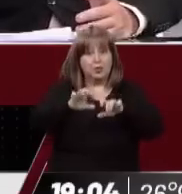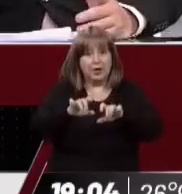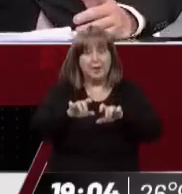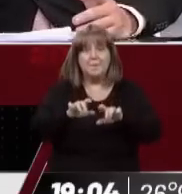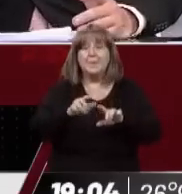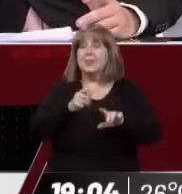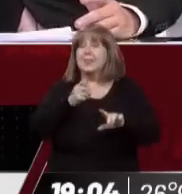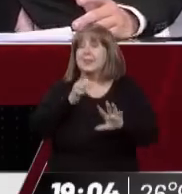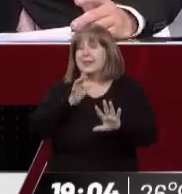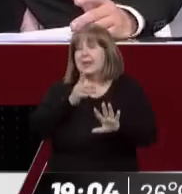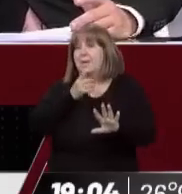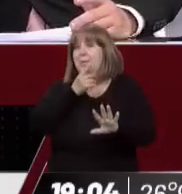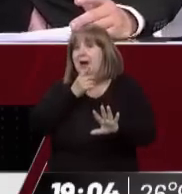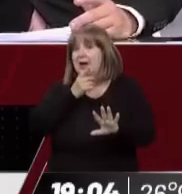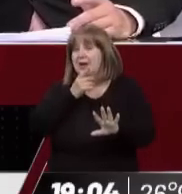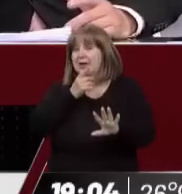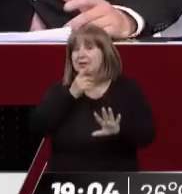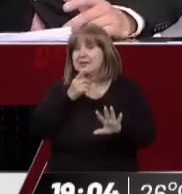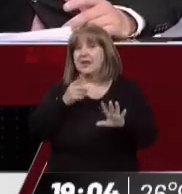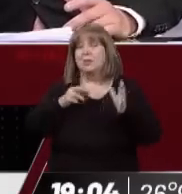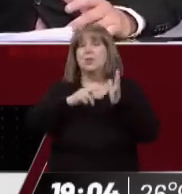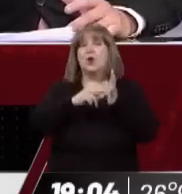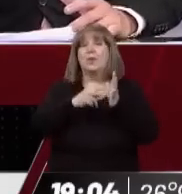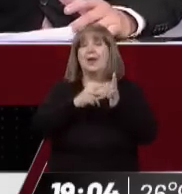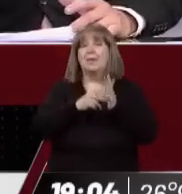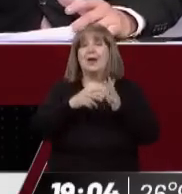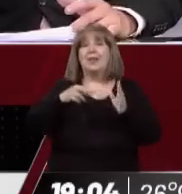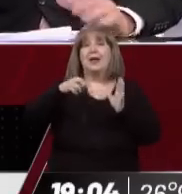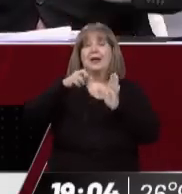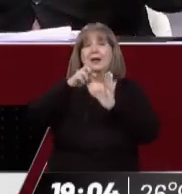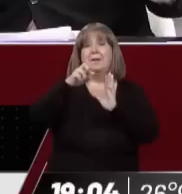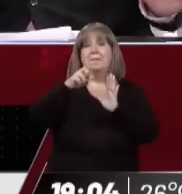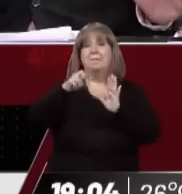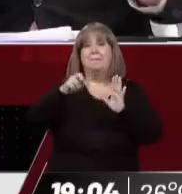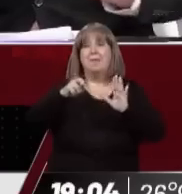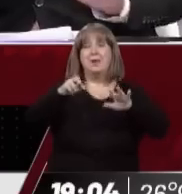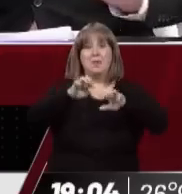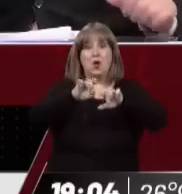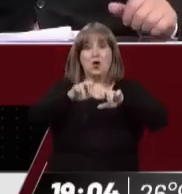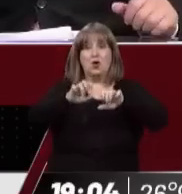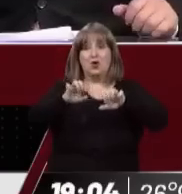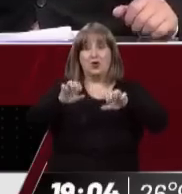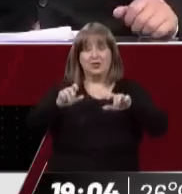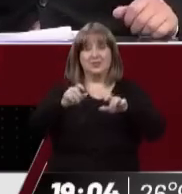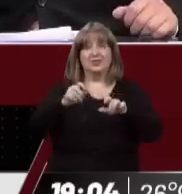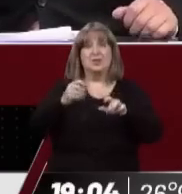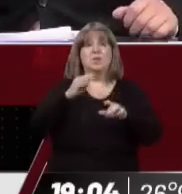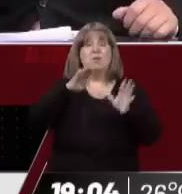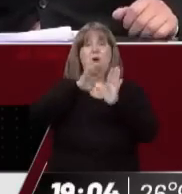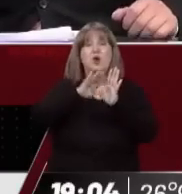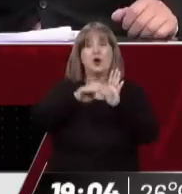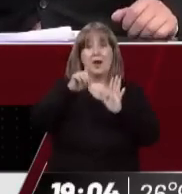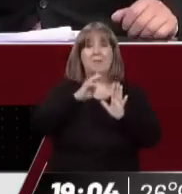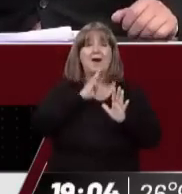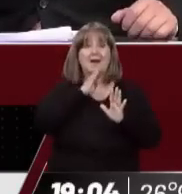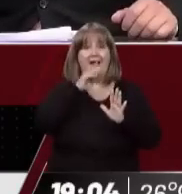indicaría o al menos que ellos especificaron que fue un problema de este programa que me israelí del programa israelí que se utiliza en este tipo